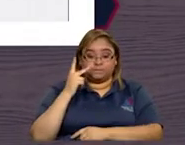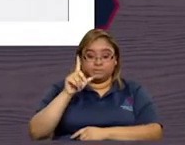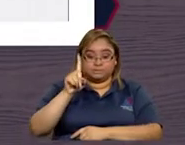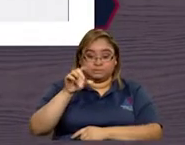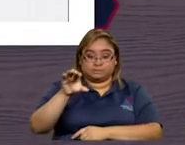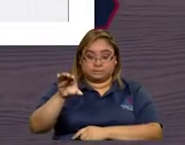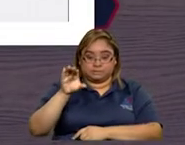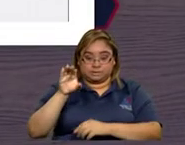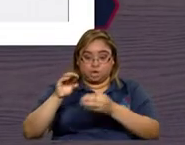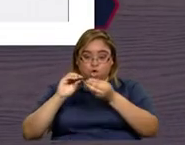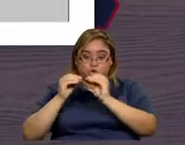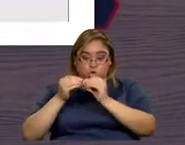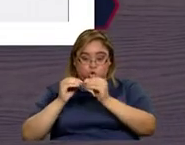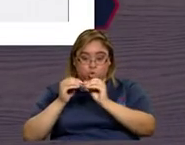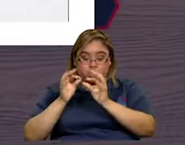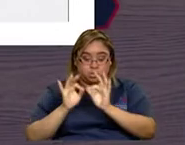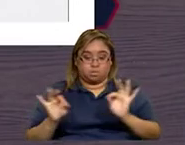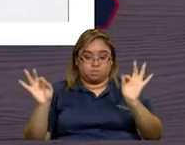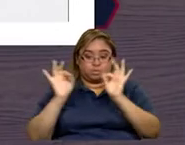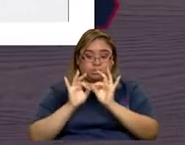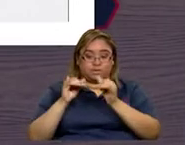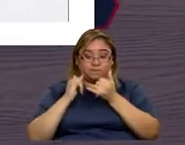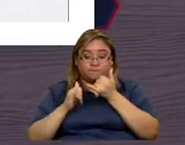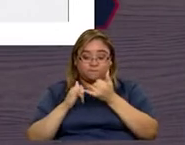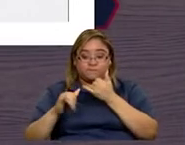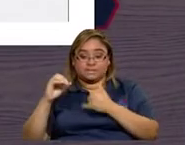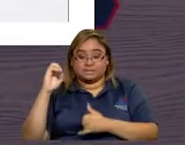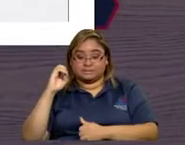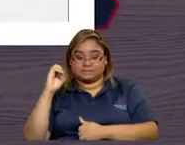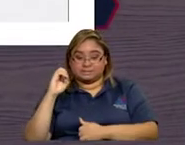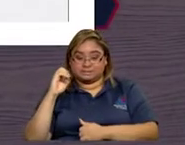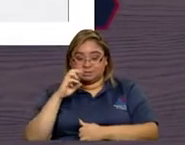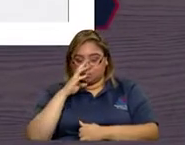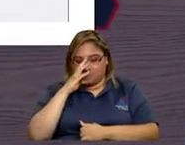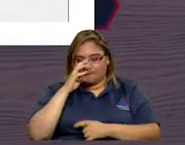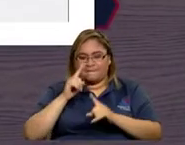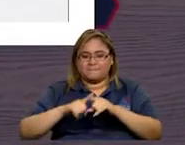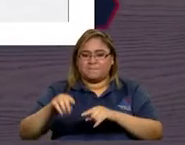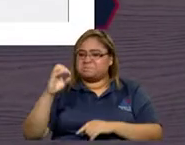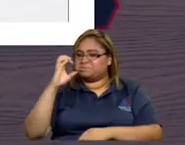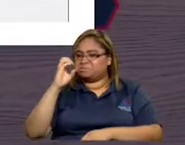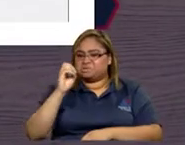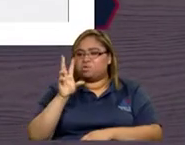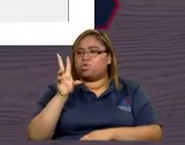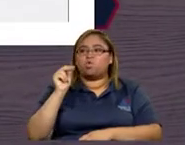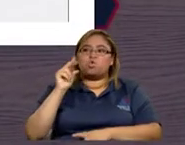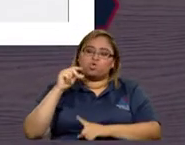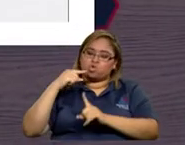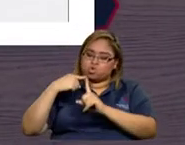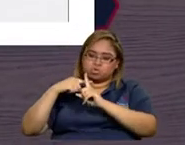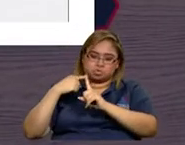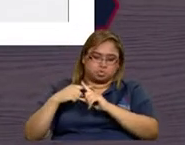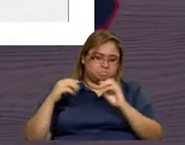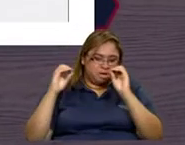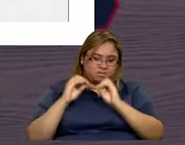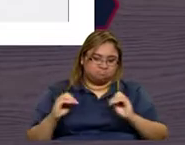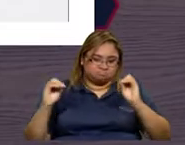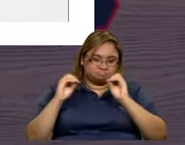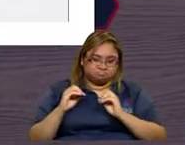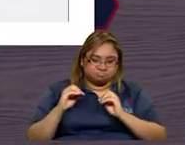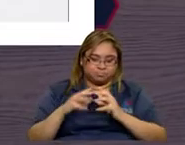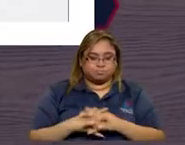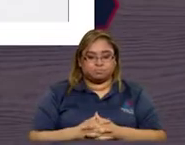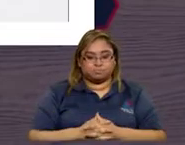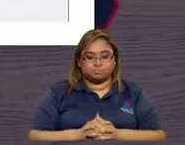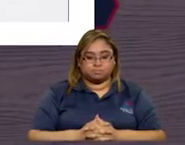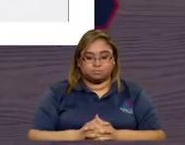dígitos significativos y al final un 0, pero el 0 no suma, ¿ok? En este caso tendríamos que esa resistencia tendría